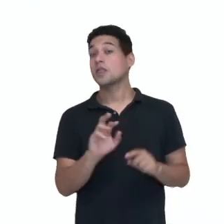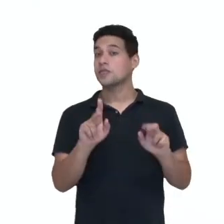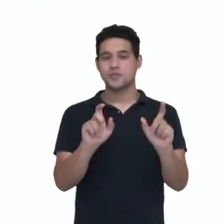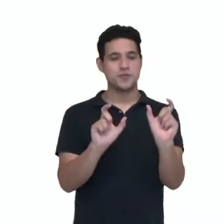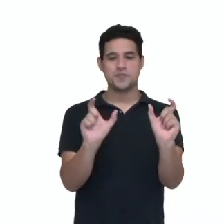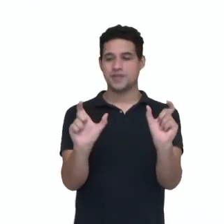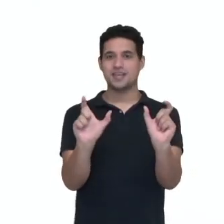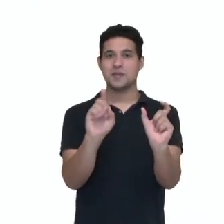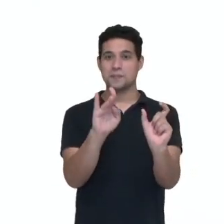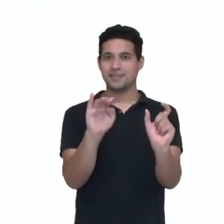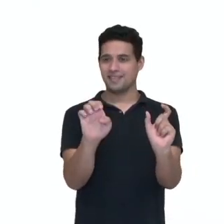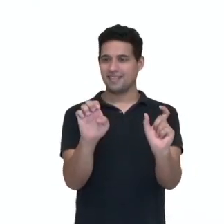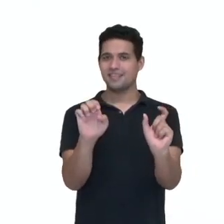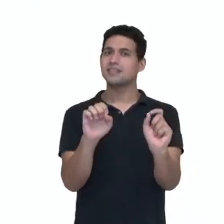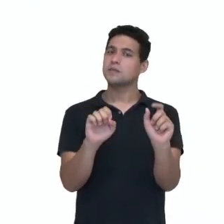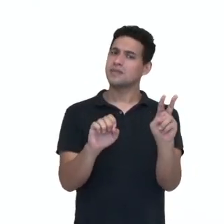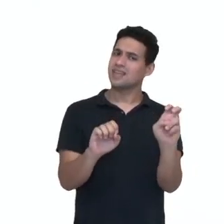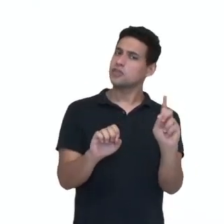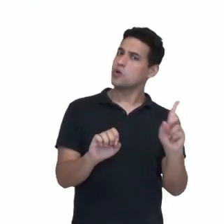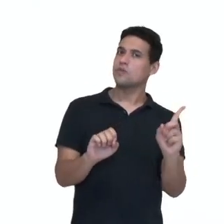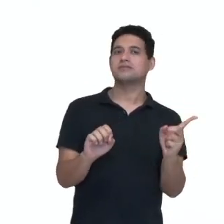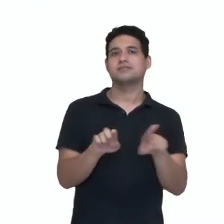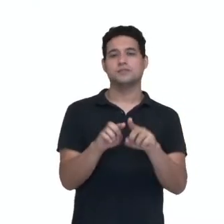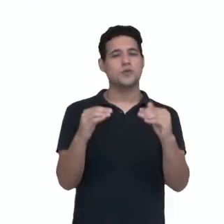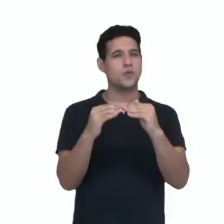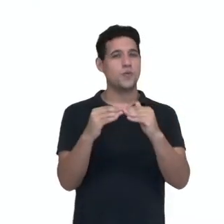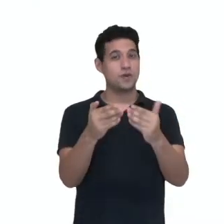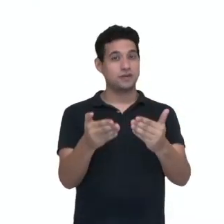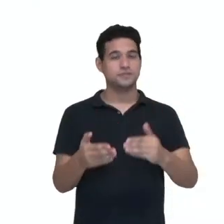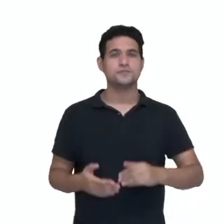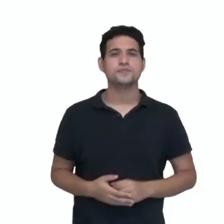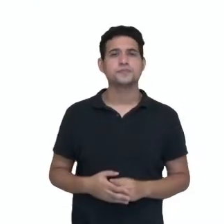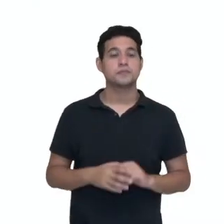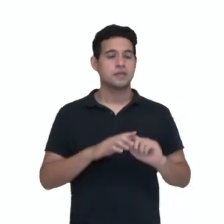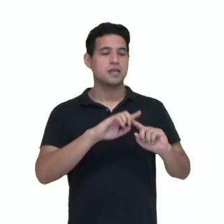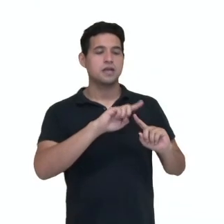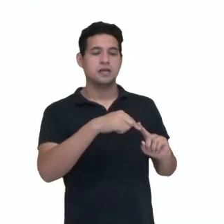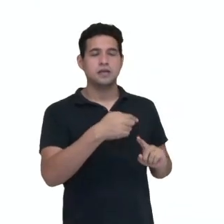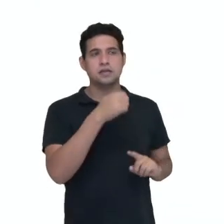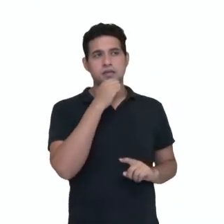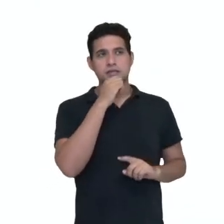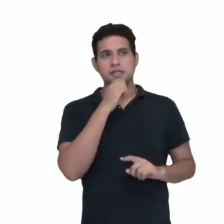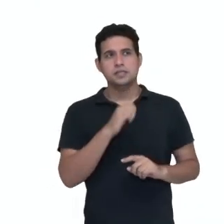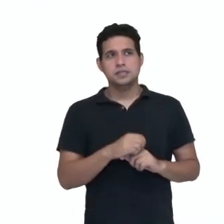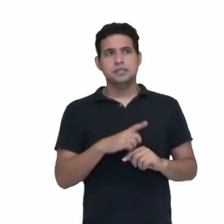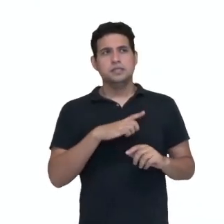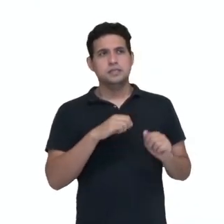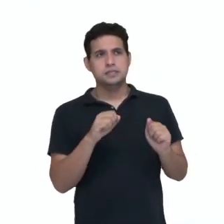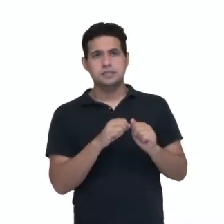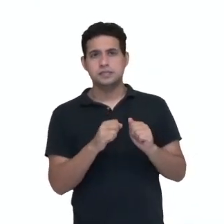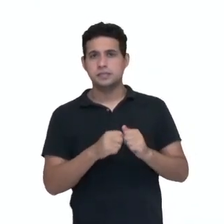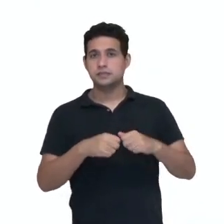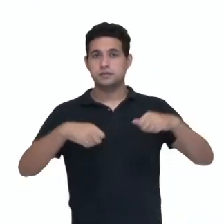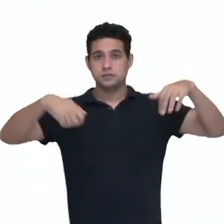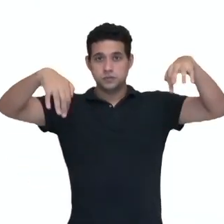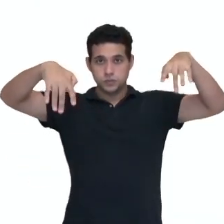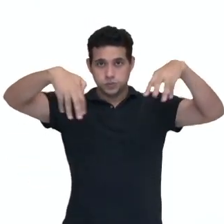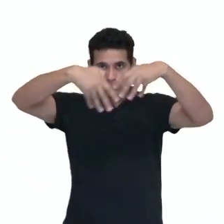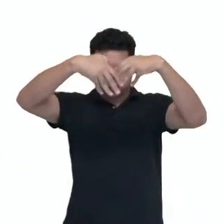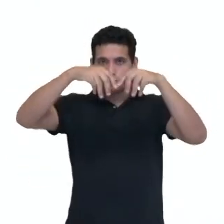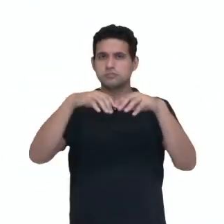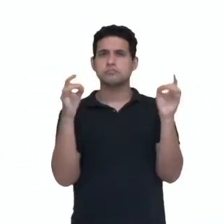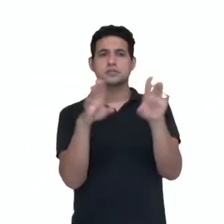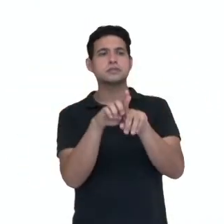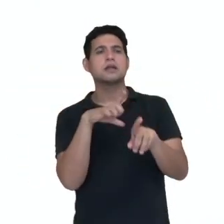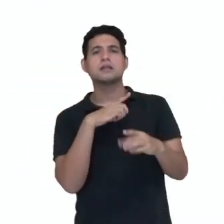bien, bien, bien, bien así, bien no. ¿De acuerdo? Después, cerramos las cortinas, pero